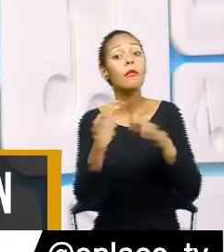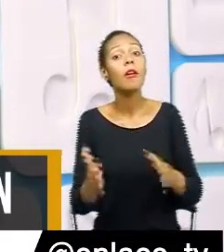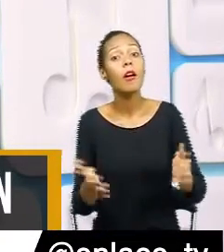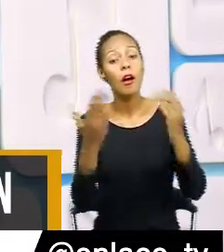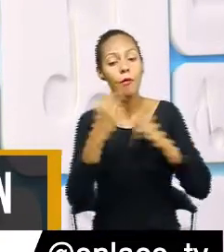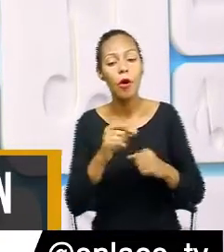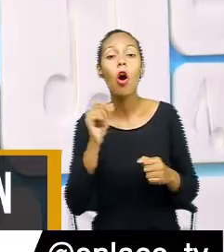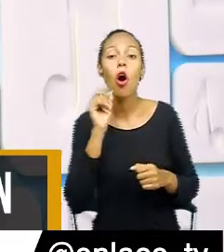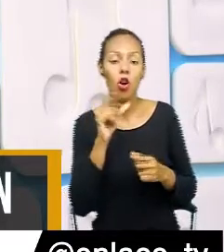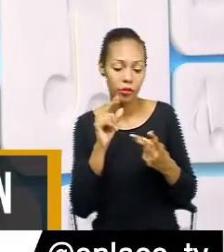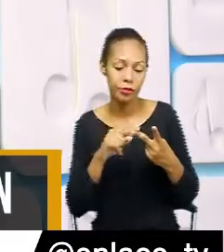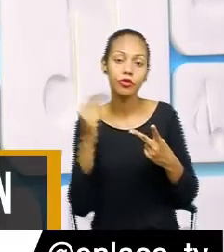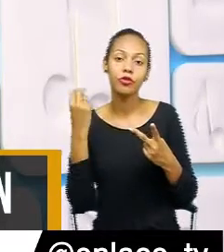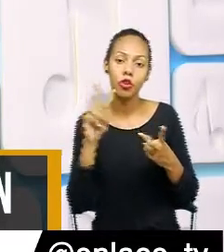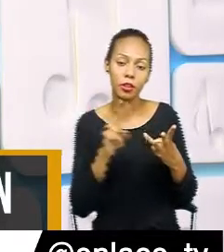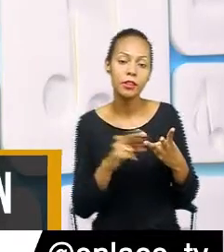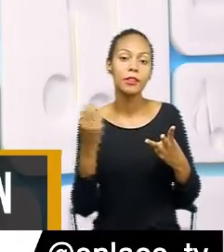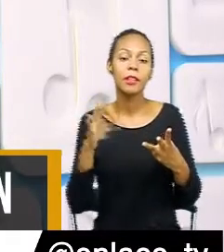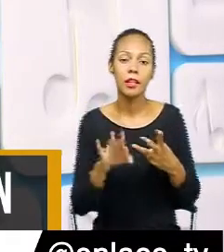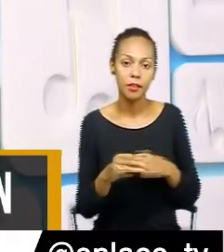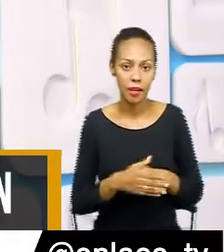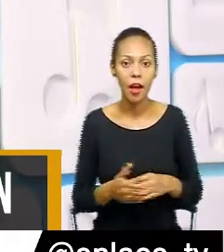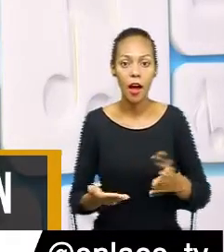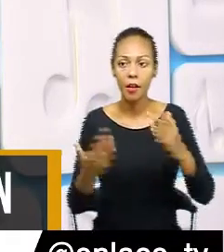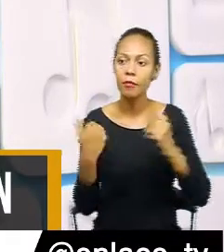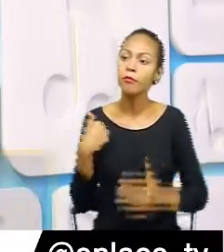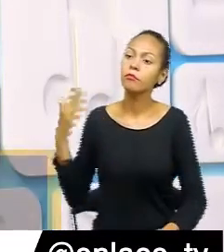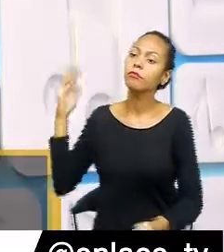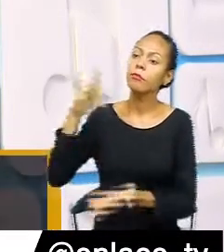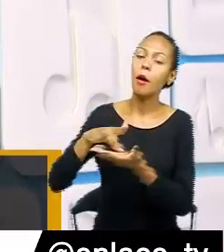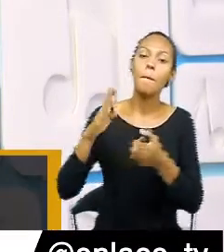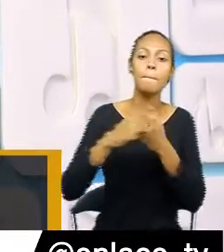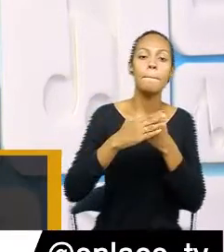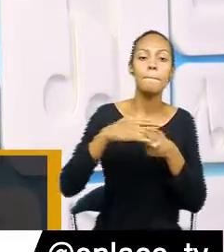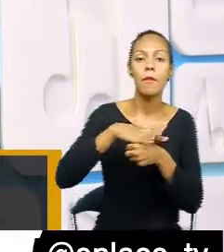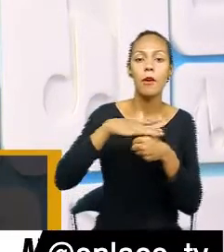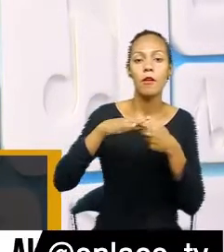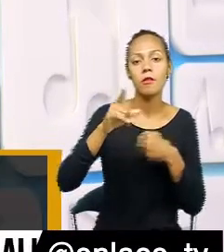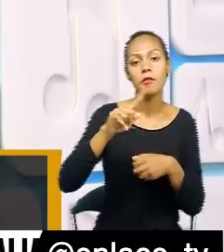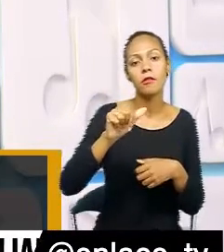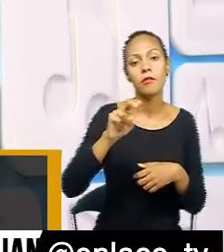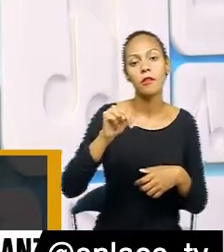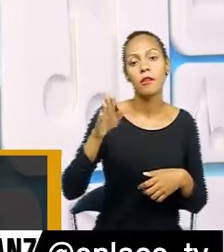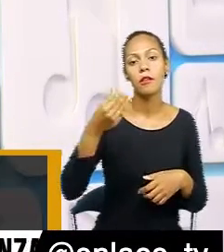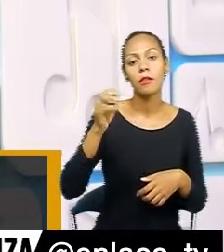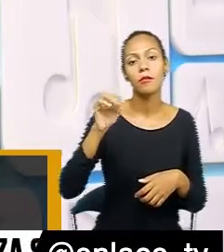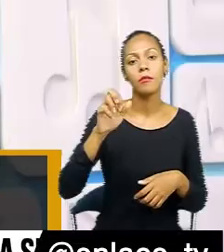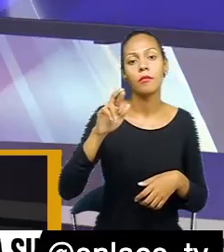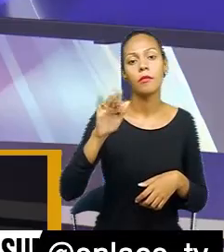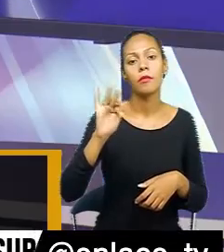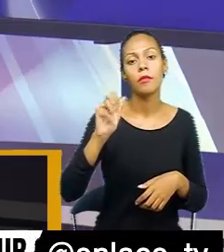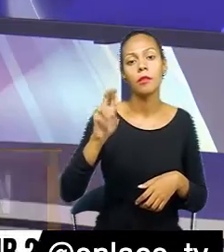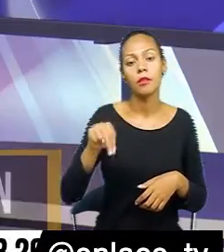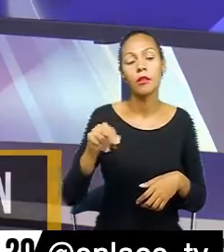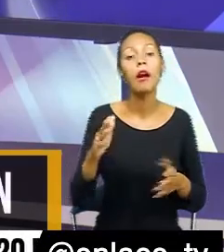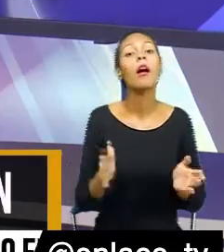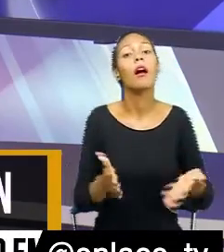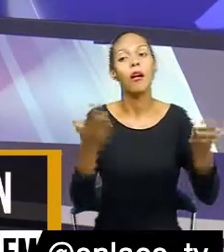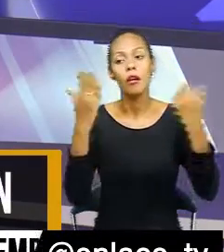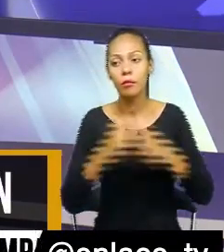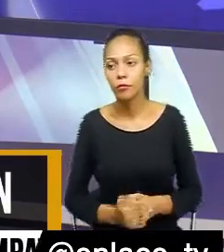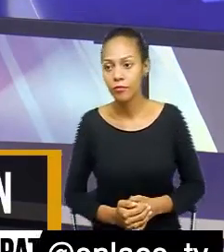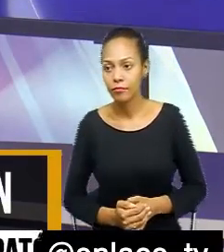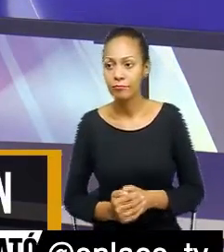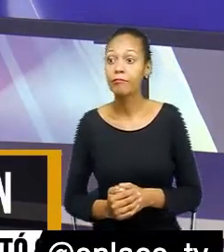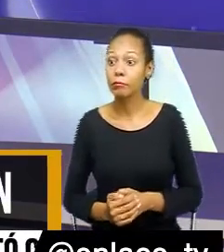y 13 para que suban al San Martín y disfruten de unas actividades recreativas y culturales. Muchísimas gracias. Todo un fin de semana de celebración